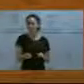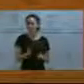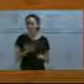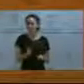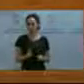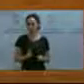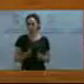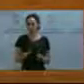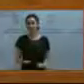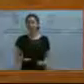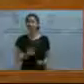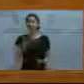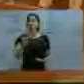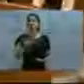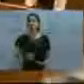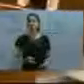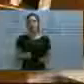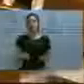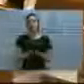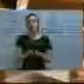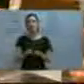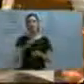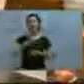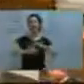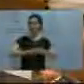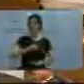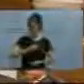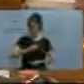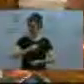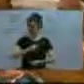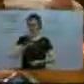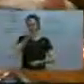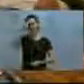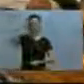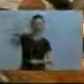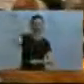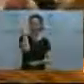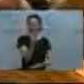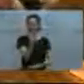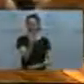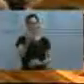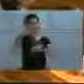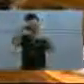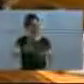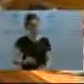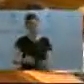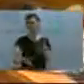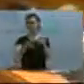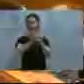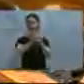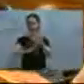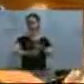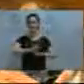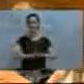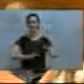es ahora cuando, quizás, debamos ser más pragmáticos y, partiendo de un respeto escrupuloso de la ley, seamos